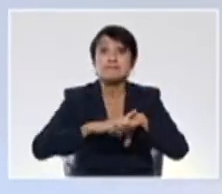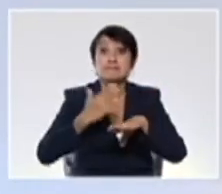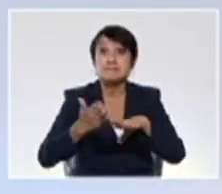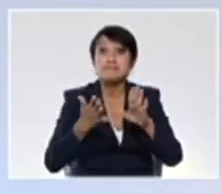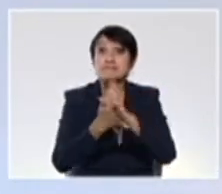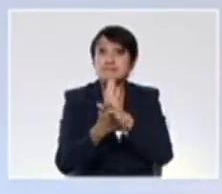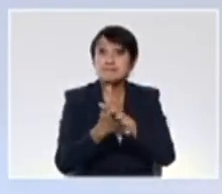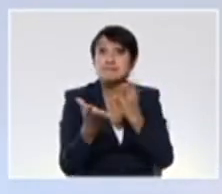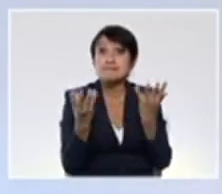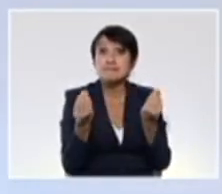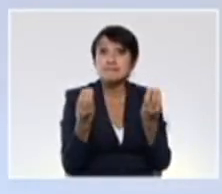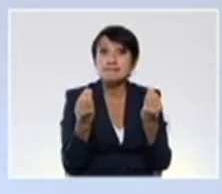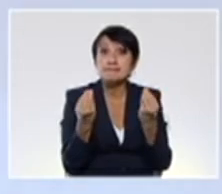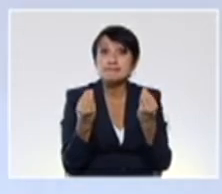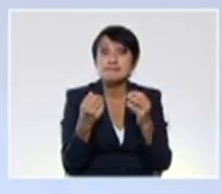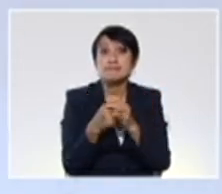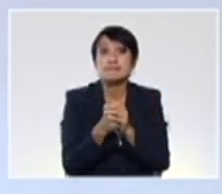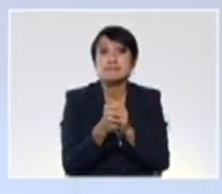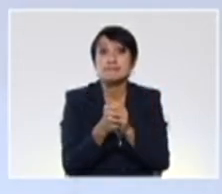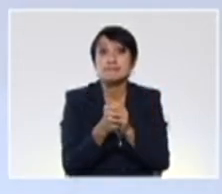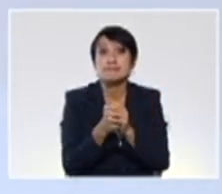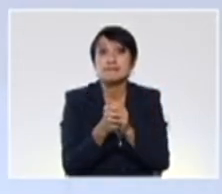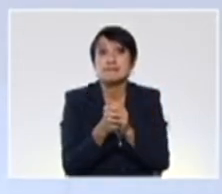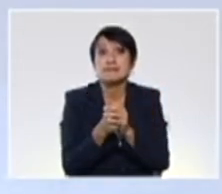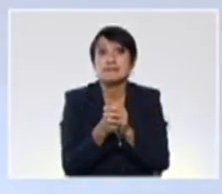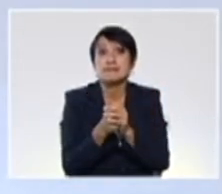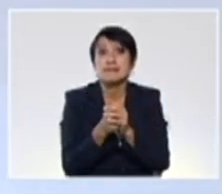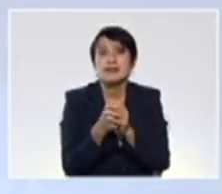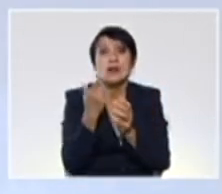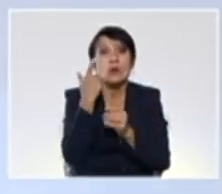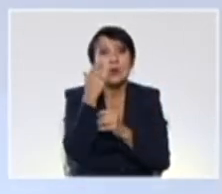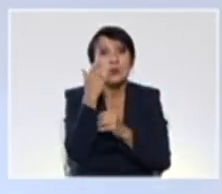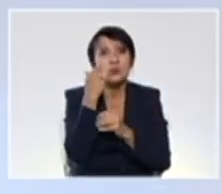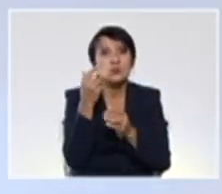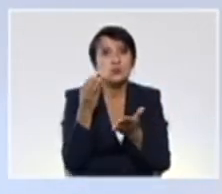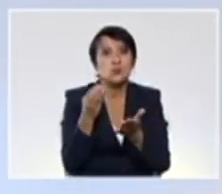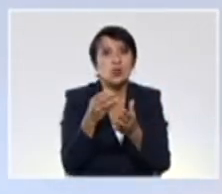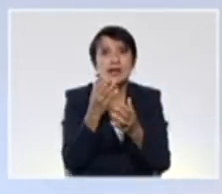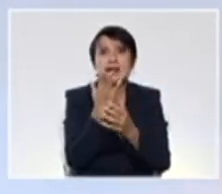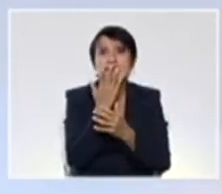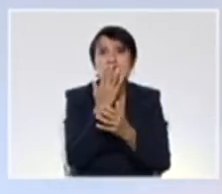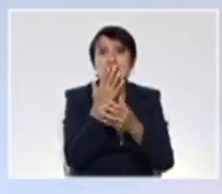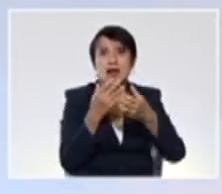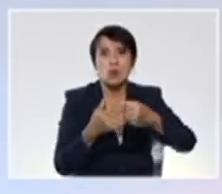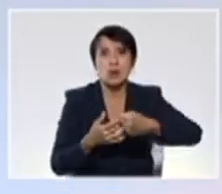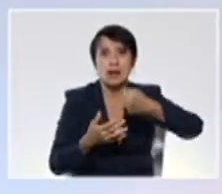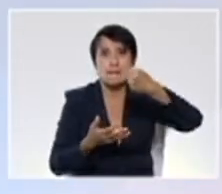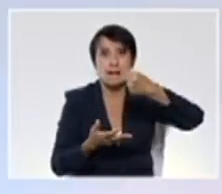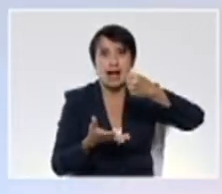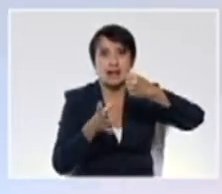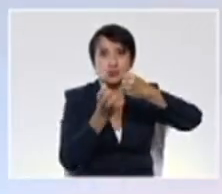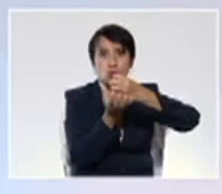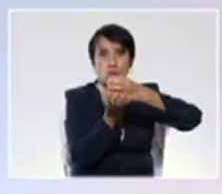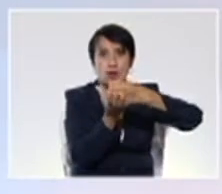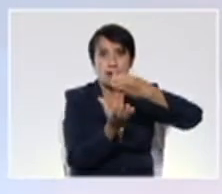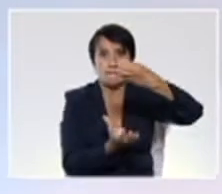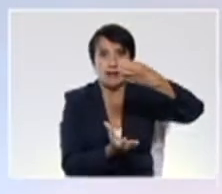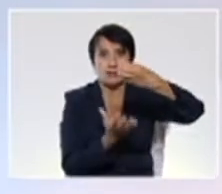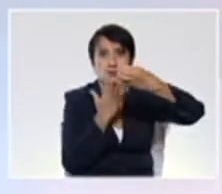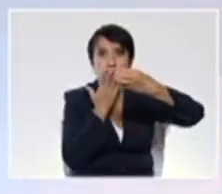pasa mucho y ustedes tenemos ese hábito de en el frasco, permítanme